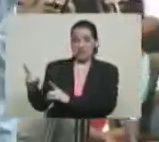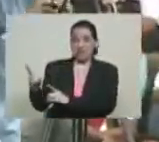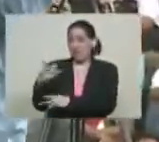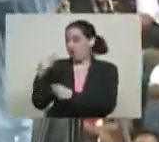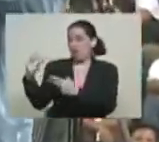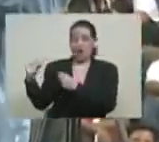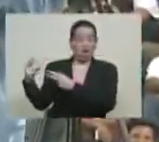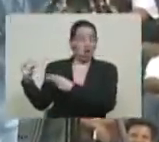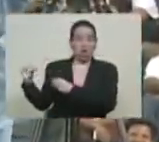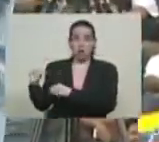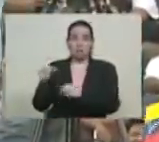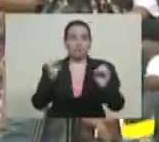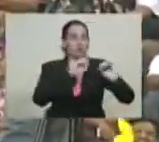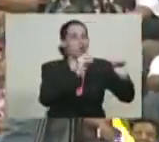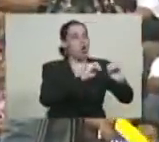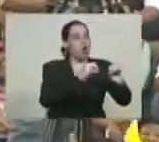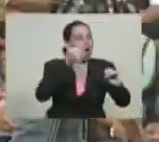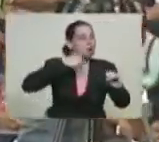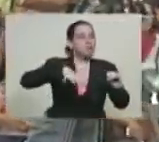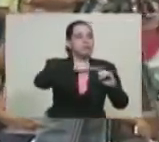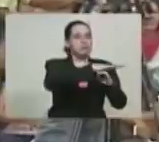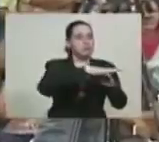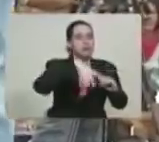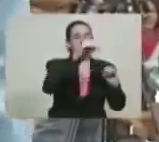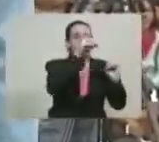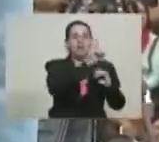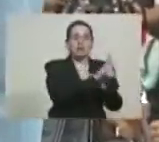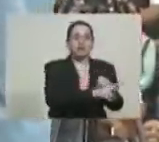o el pueblo de Venezuela?